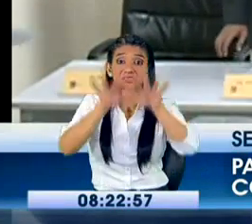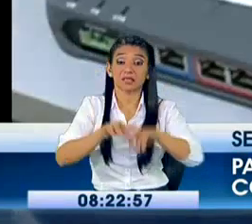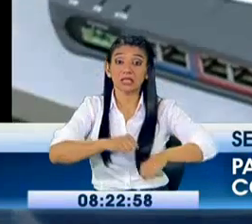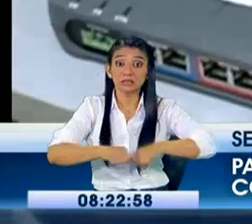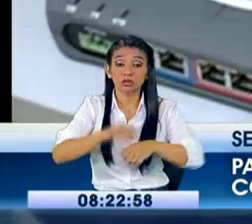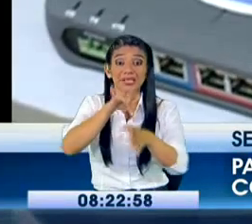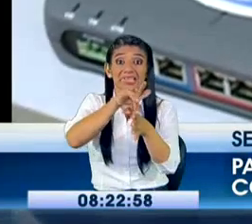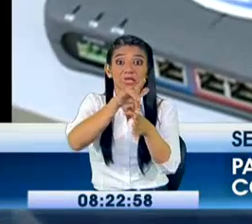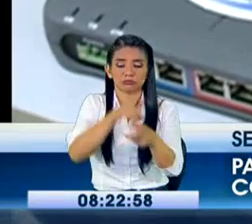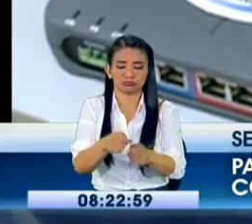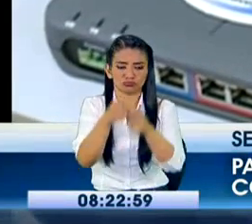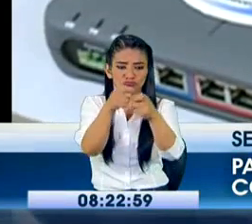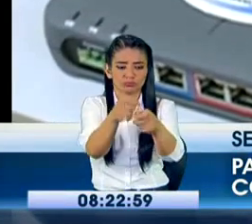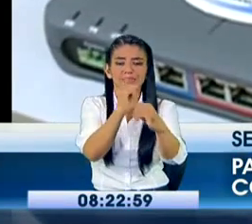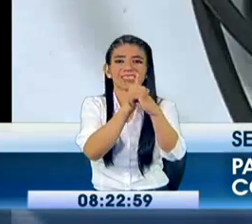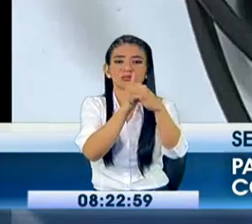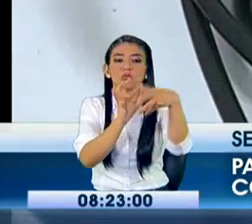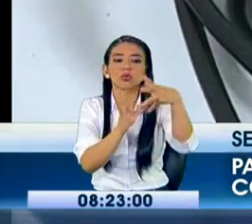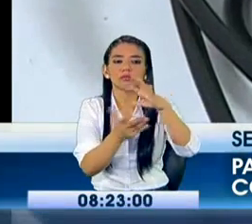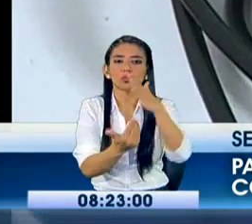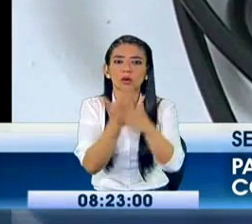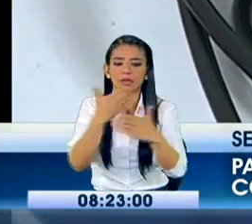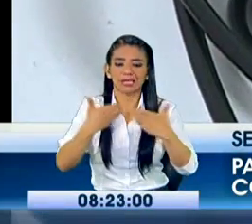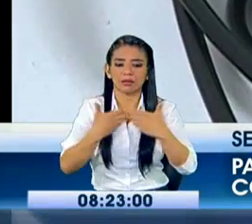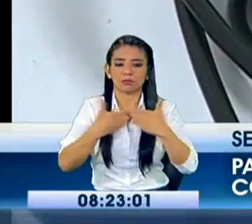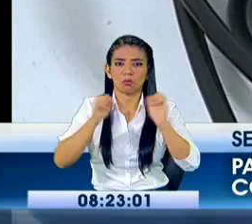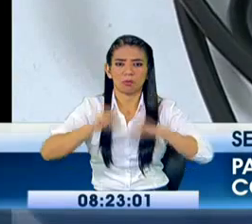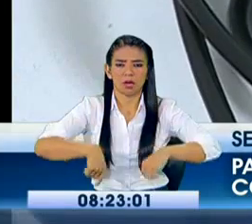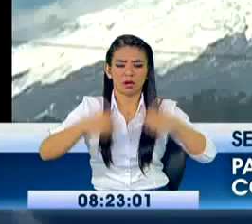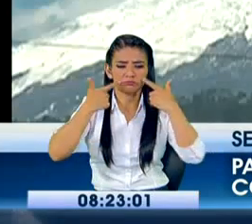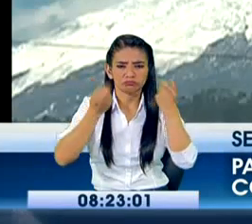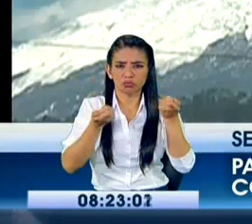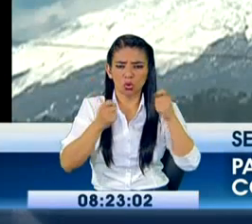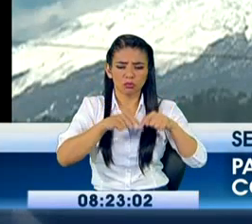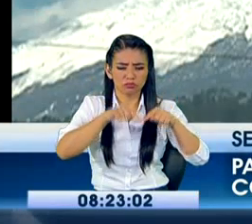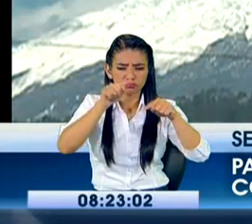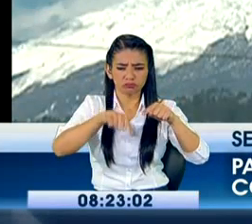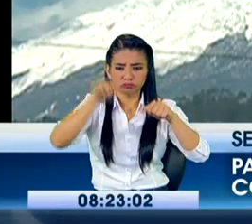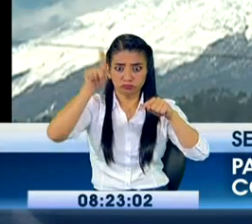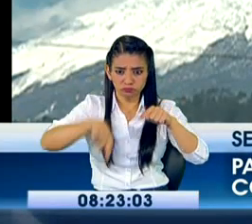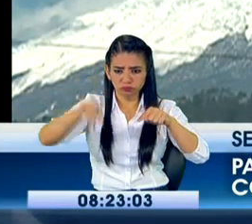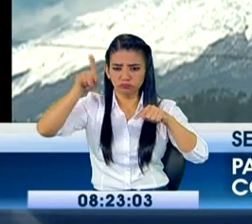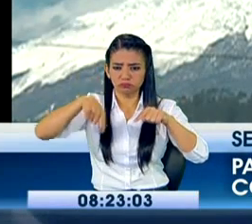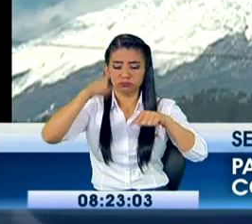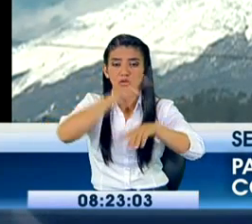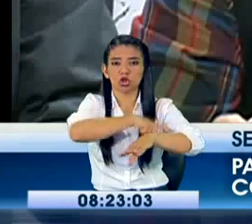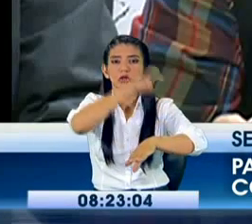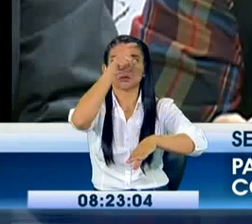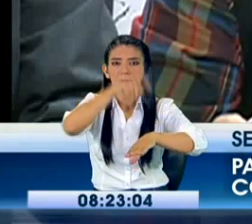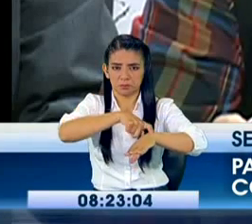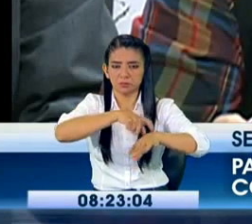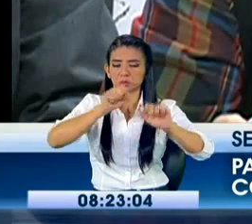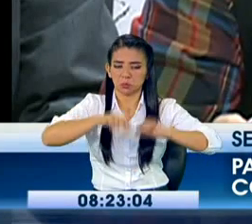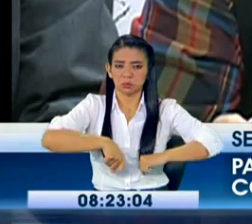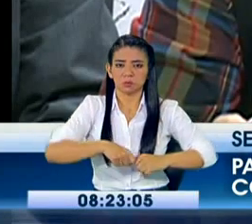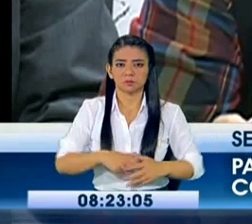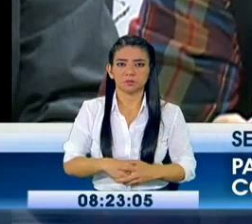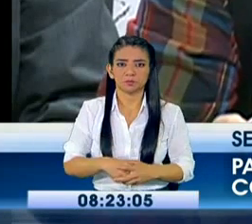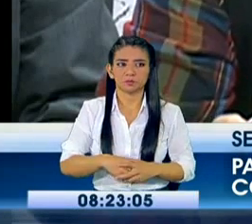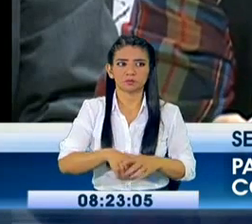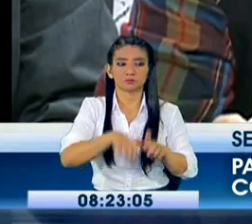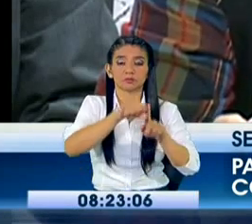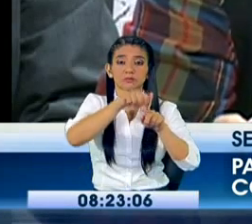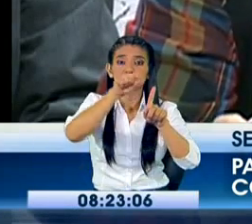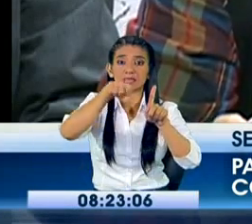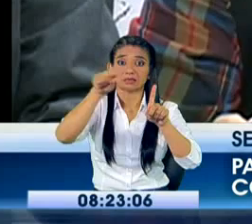la temperatura relativa al interior del coloso, que nos va a permitir complementar con el equipo que ya está instalado ahí